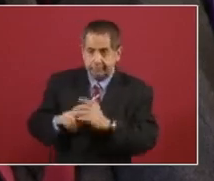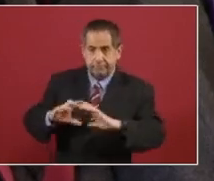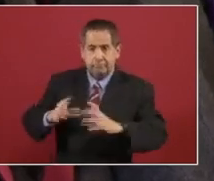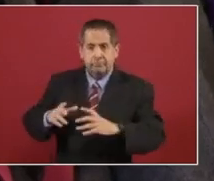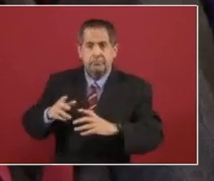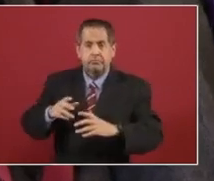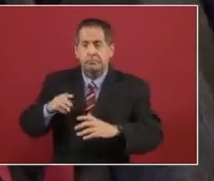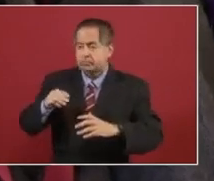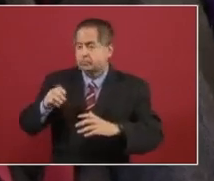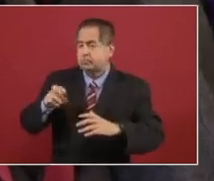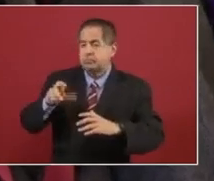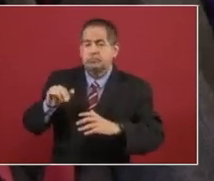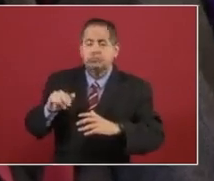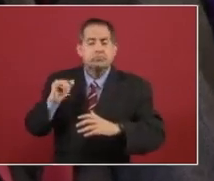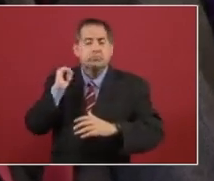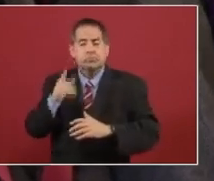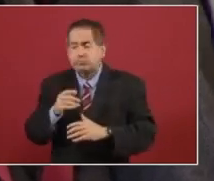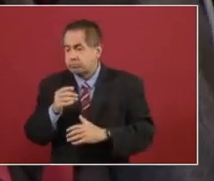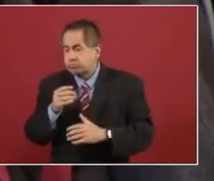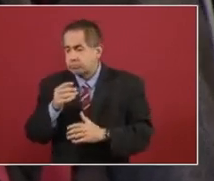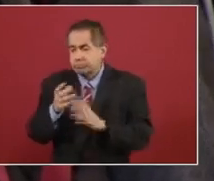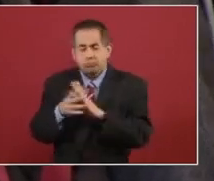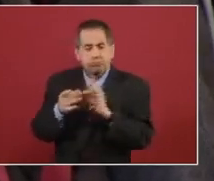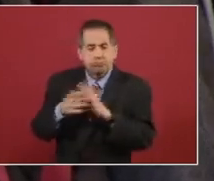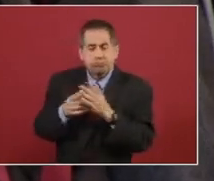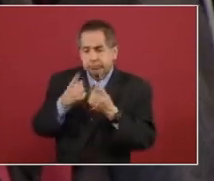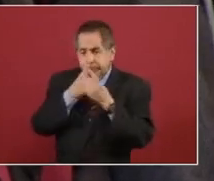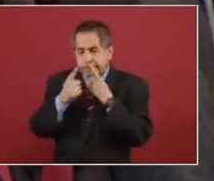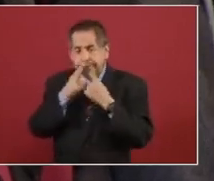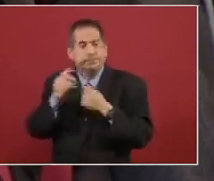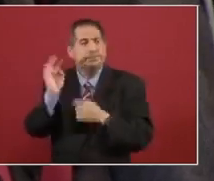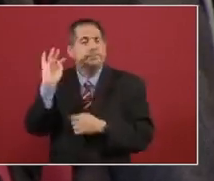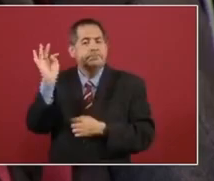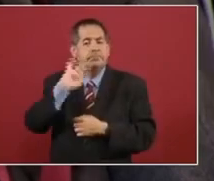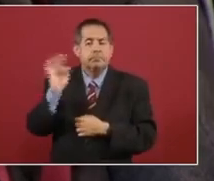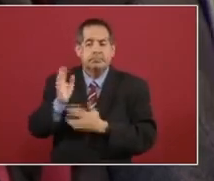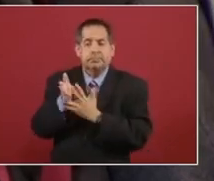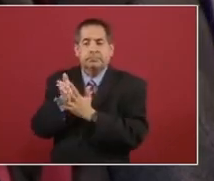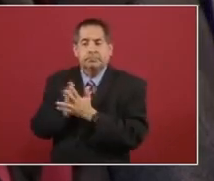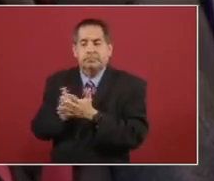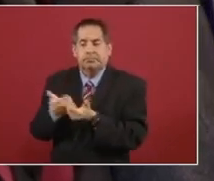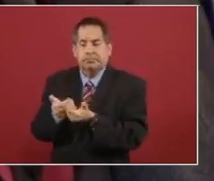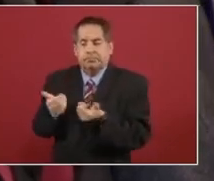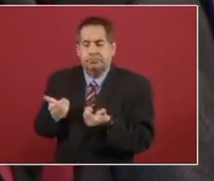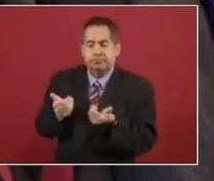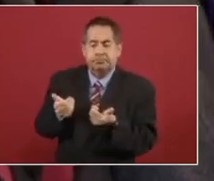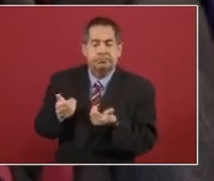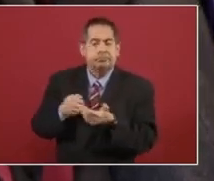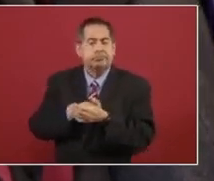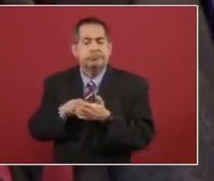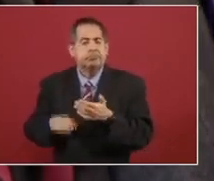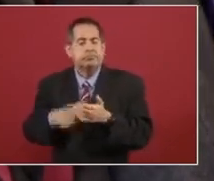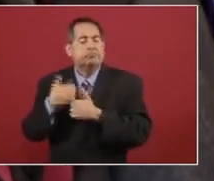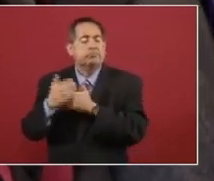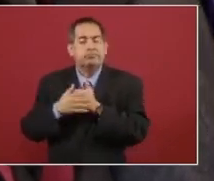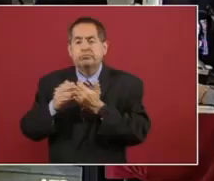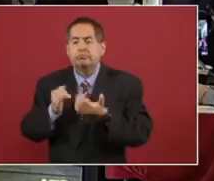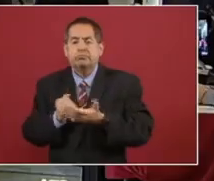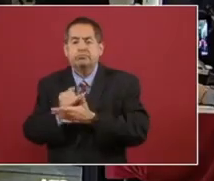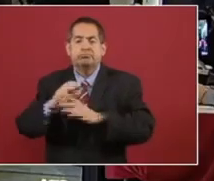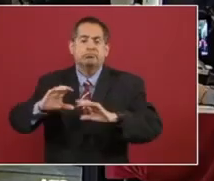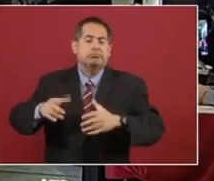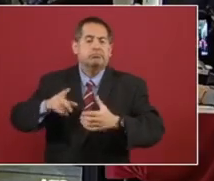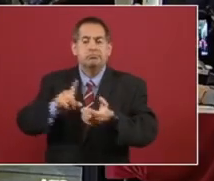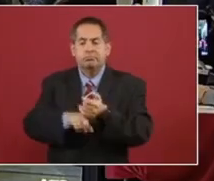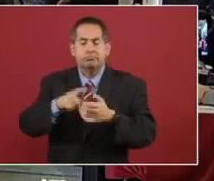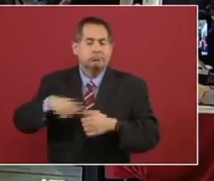si pues si le han comentado, o sea, si podría haber una división que afectara, por ejemplo, en las decisiones